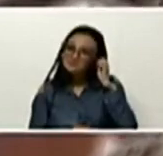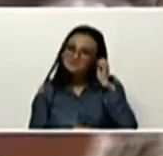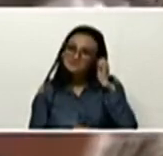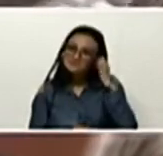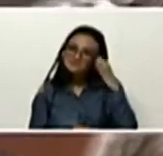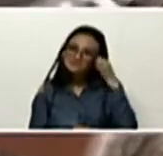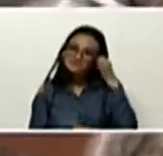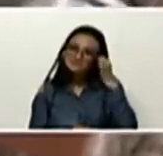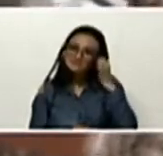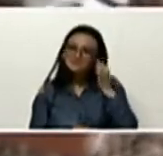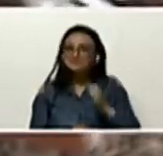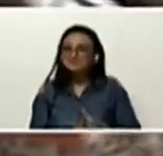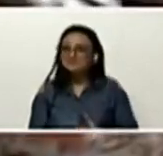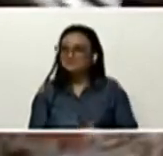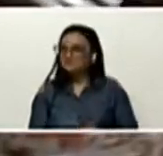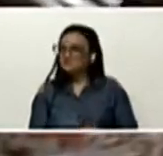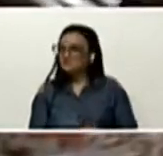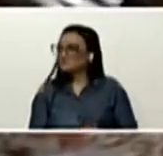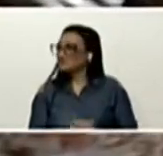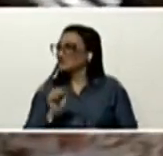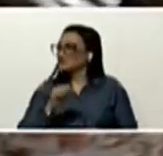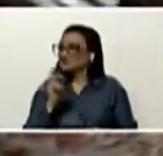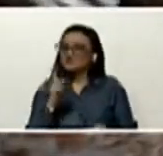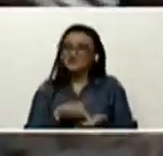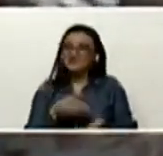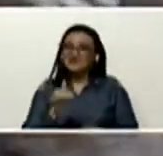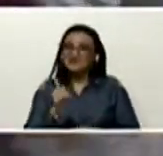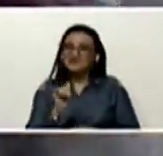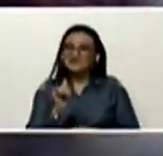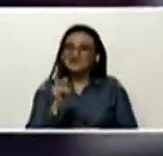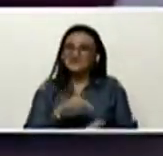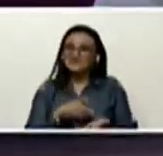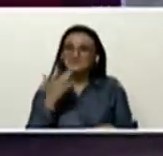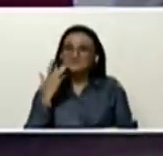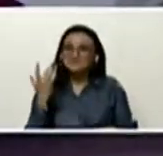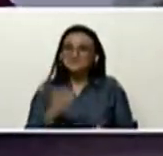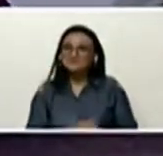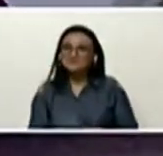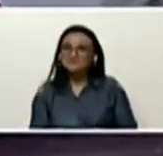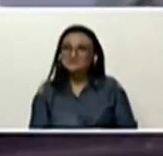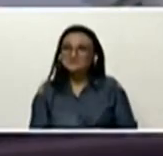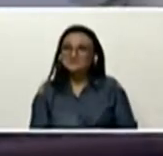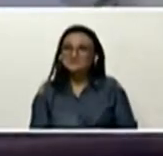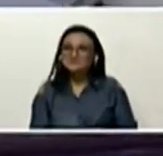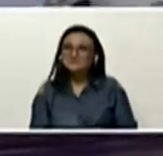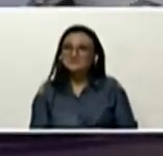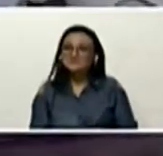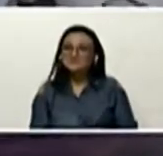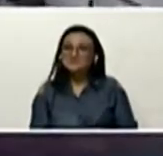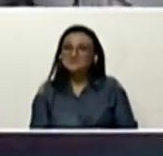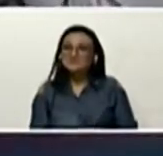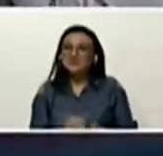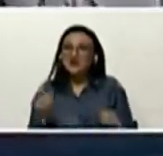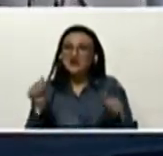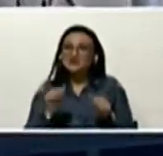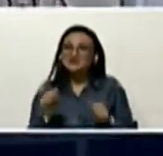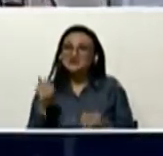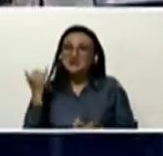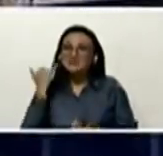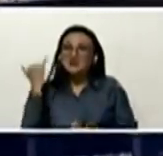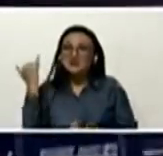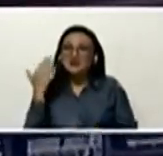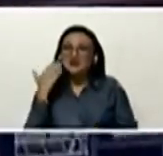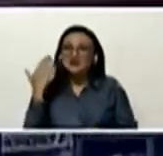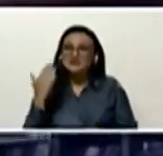estaba presente. El hermano de los artesanos. ¿Ah? No te dije yo que estaba presente. José Vicente forma parte de la artesanía, del imaginario